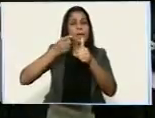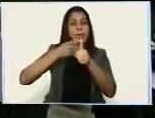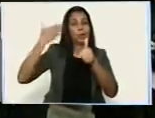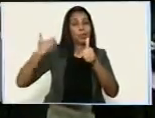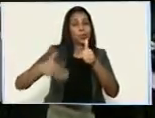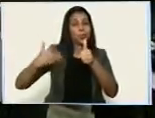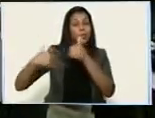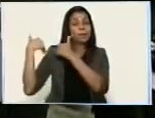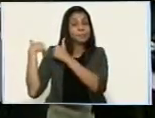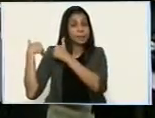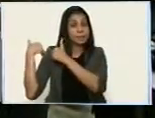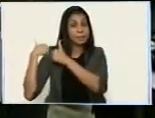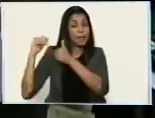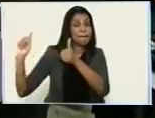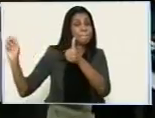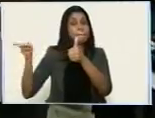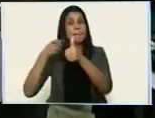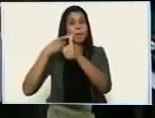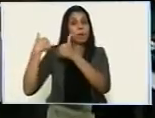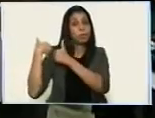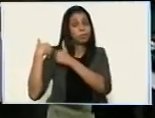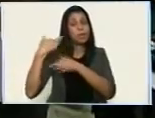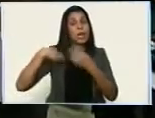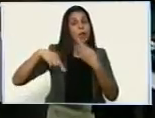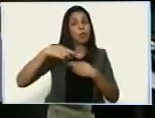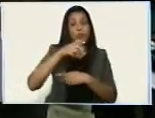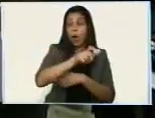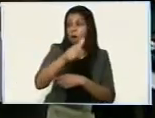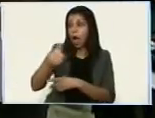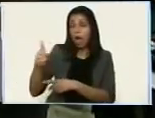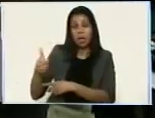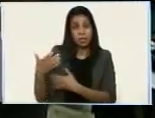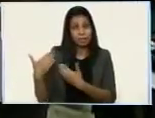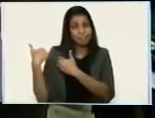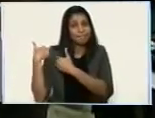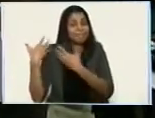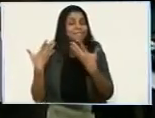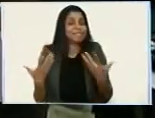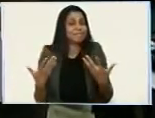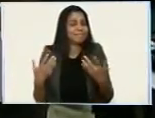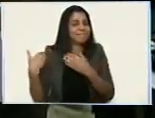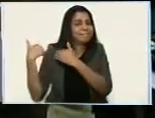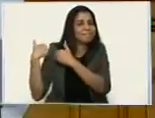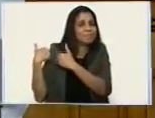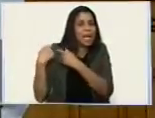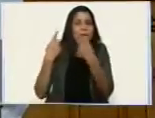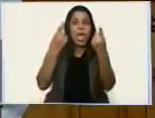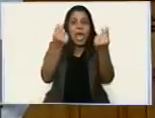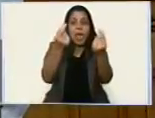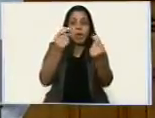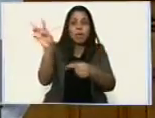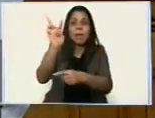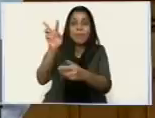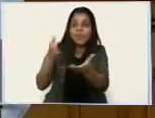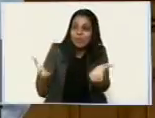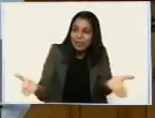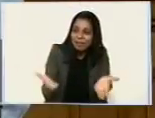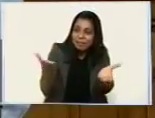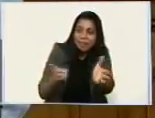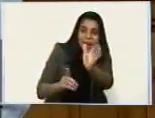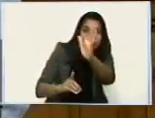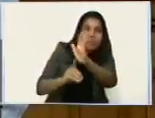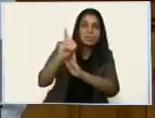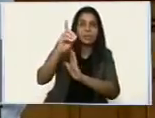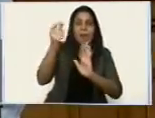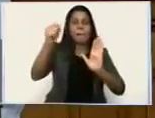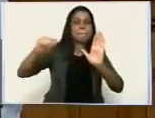principal responsabilidad y tarea de los revolucionarios es la tarea de recuperar a la economía, de estabilizar los precios,